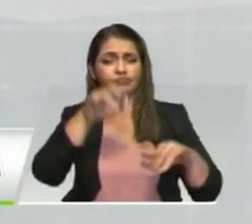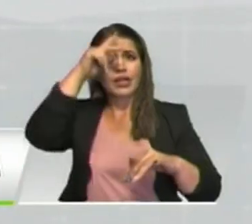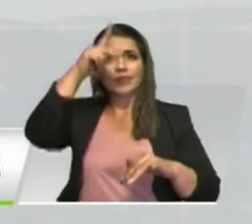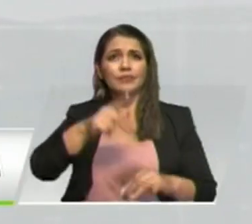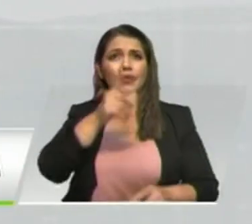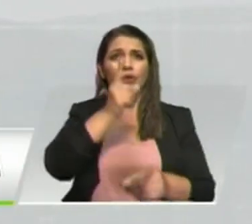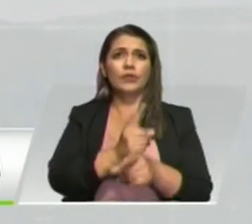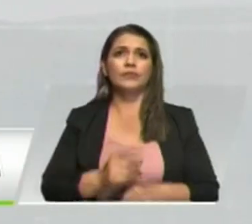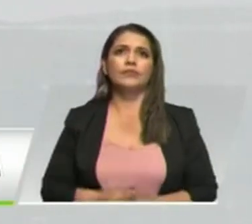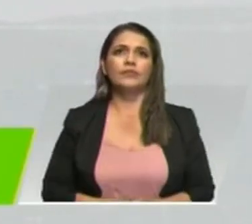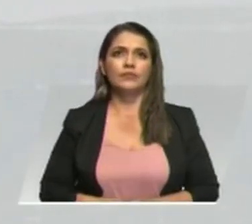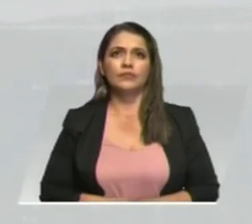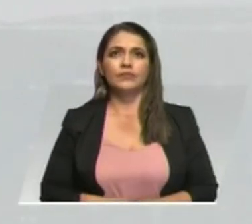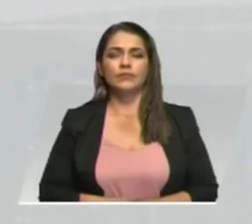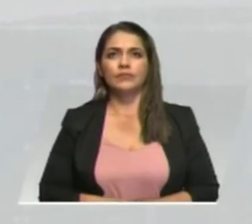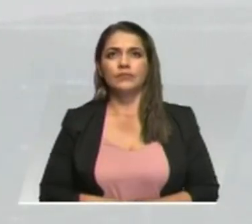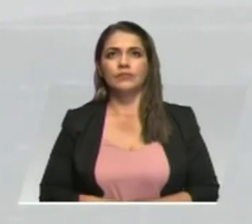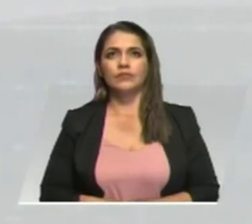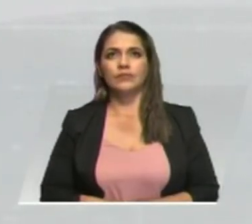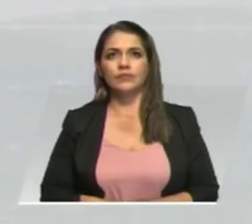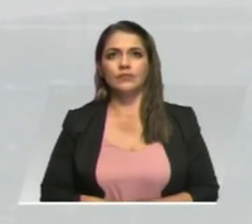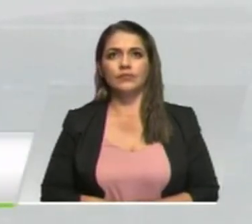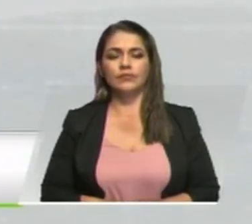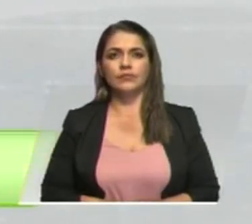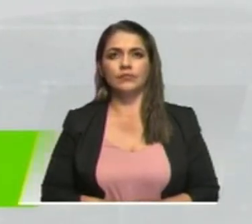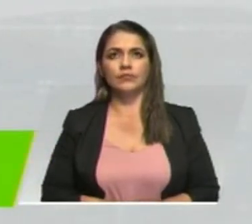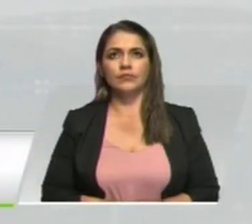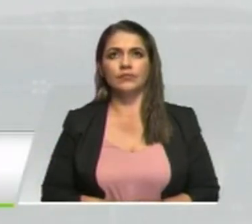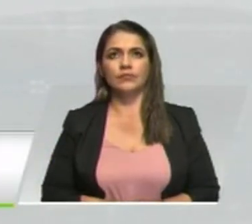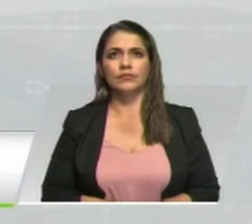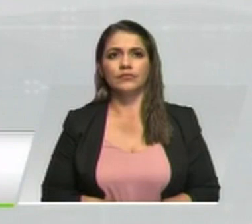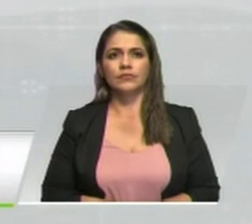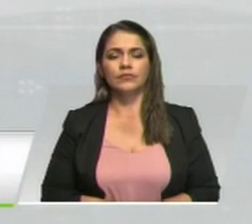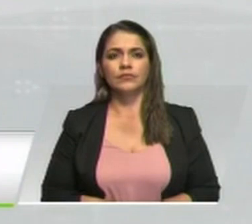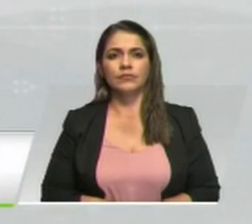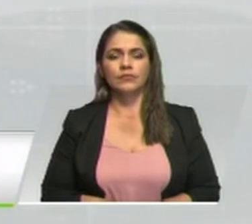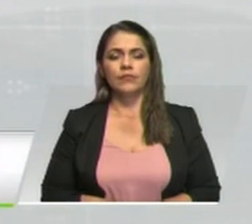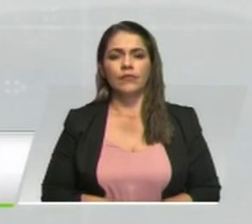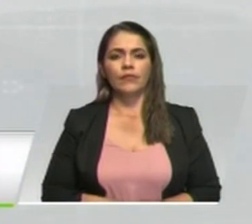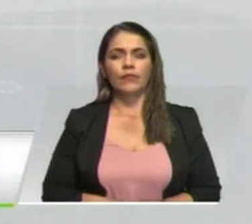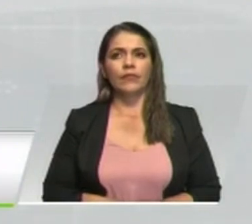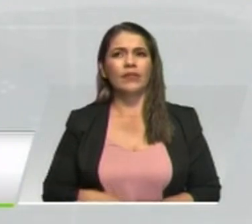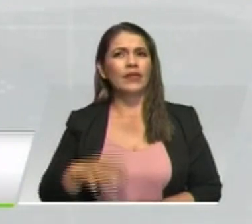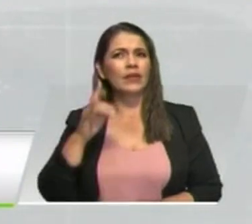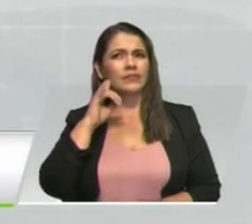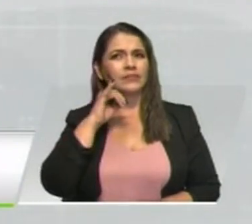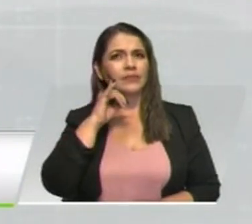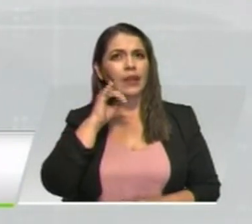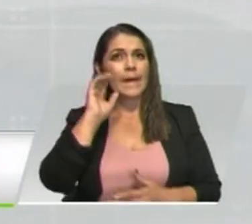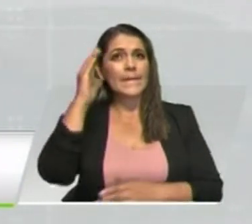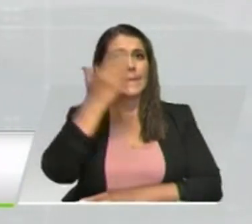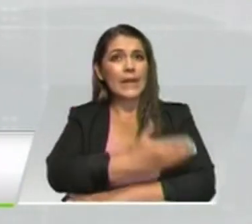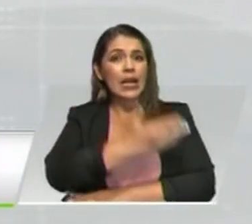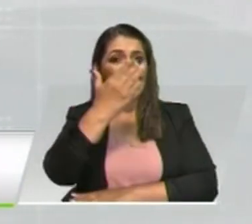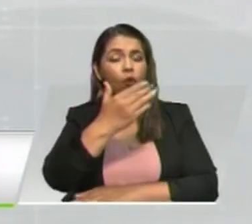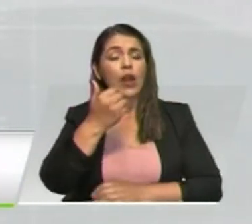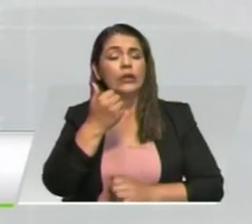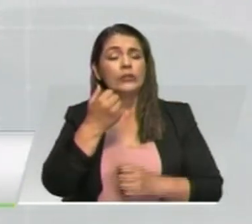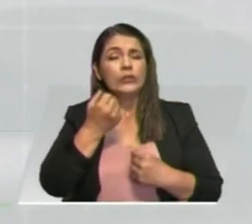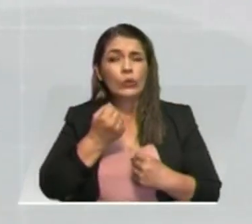De Colombia, Fernando, muchas gracias por esto. Es una película que hemos hecho con mucho esfuerzo, mucho